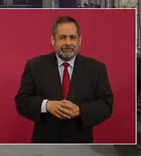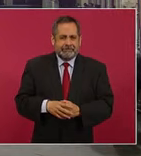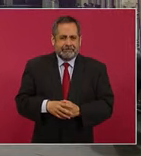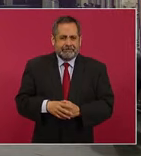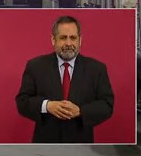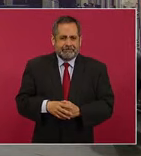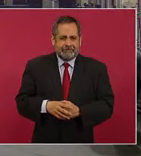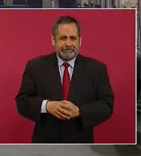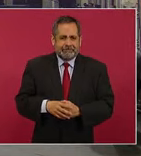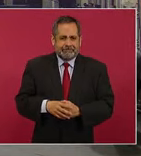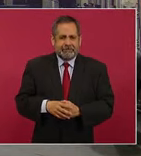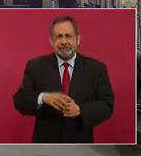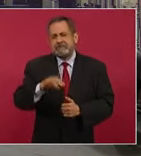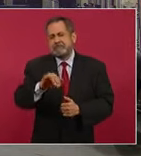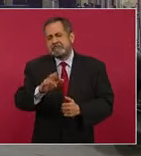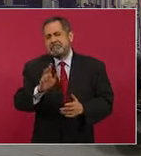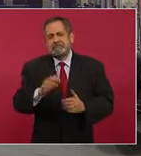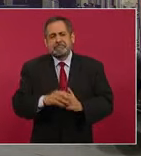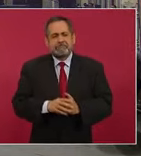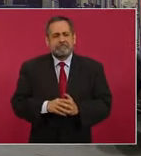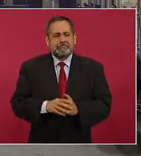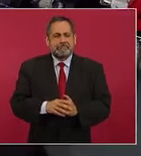Sí, uno o dos